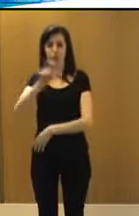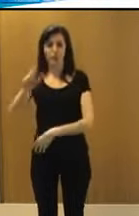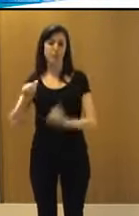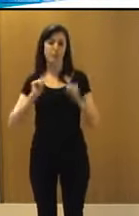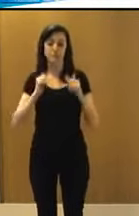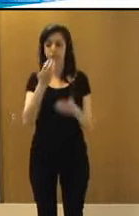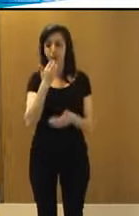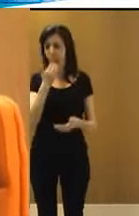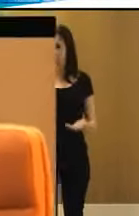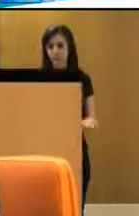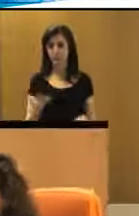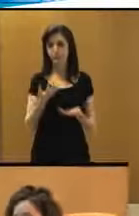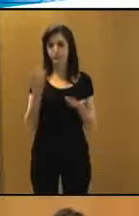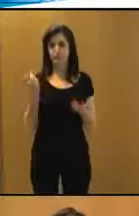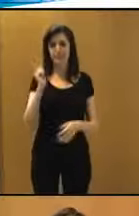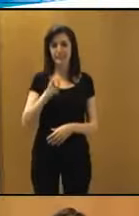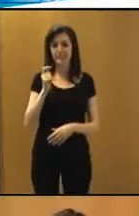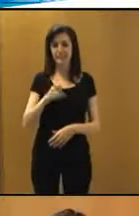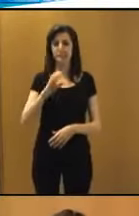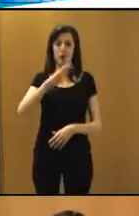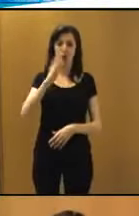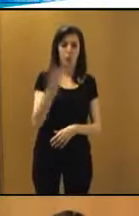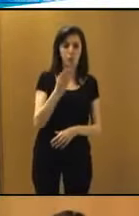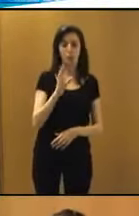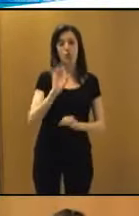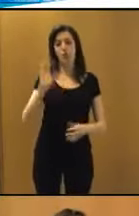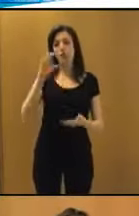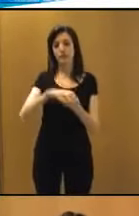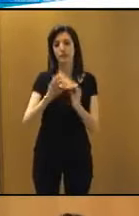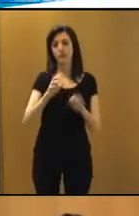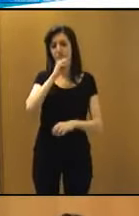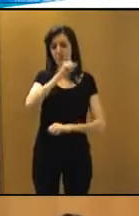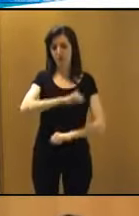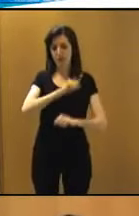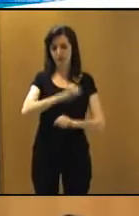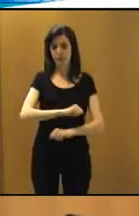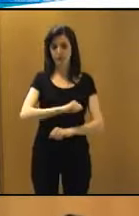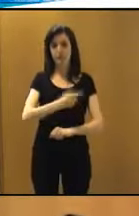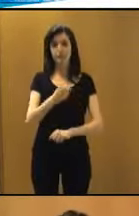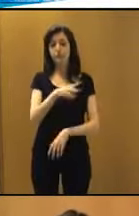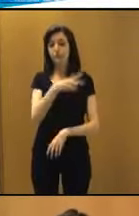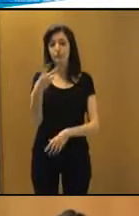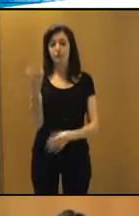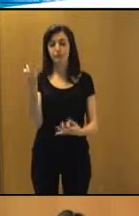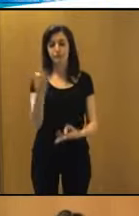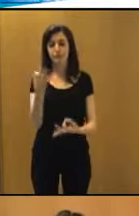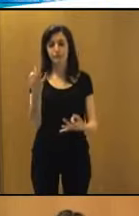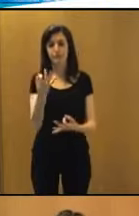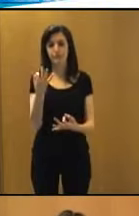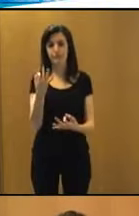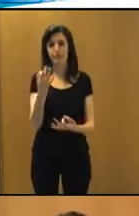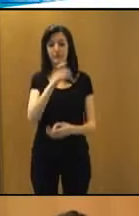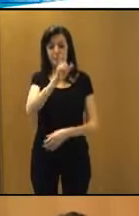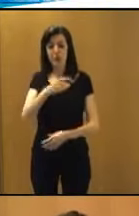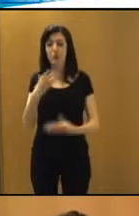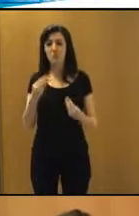población, comenzando, por ejemplo, como los tradicionales hogares, clubes o centro de mayores. Lo que nos sale es que, efectivamente,